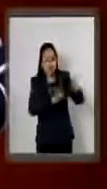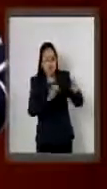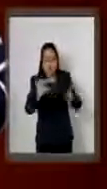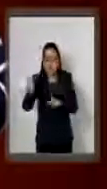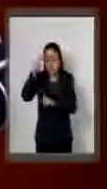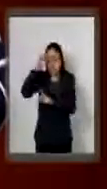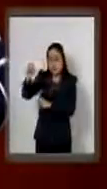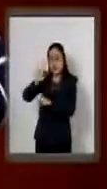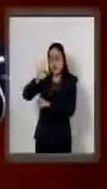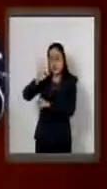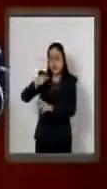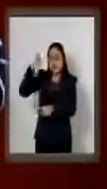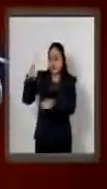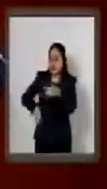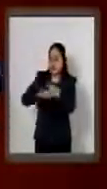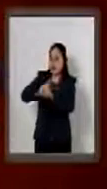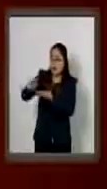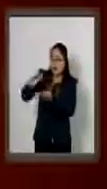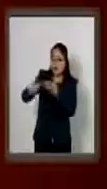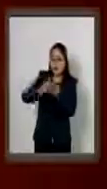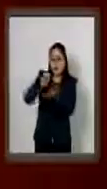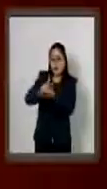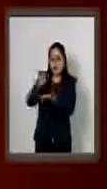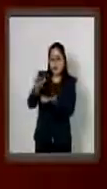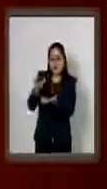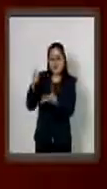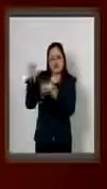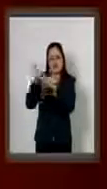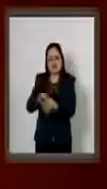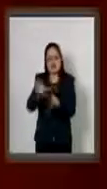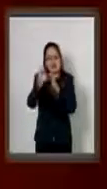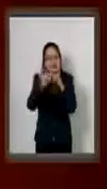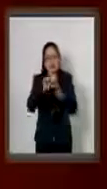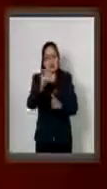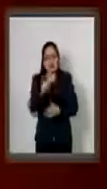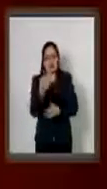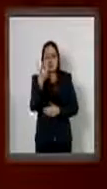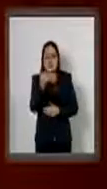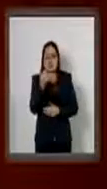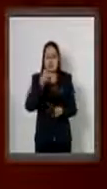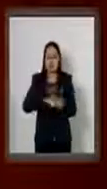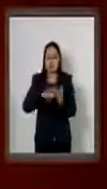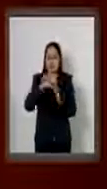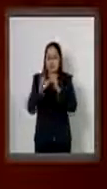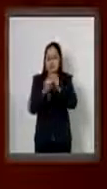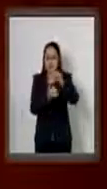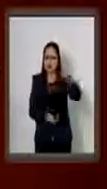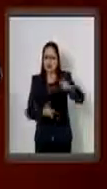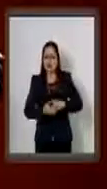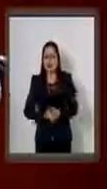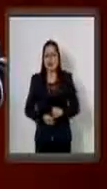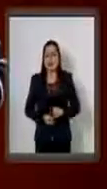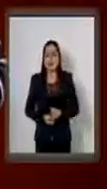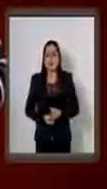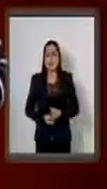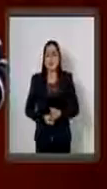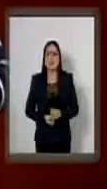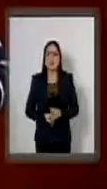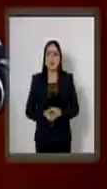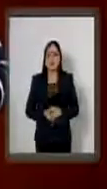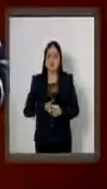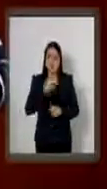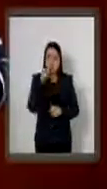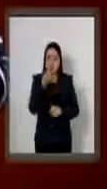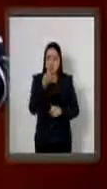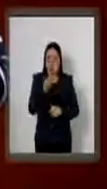justifican suspensión de garantías, de acuerdo al artículo 29 de nuestra Carta Magna, y con lo que en